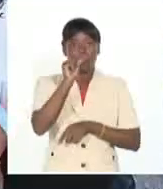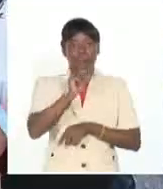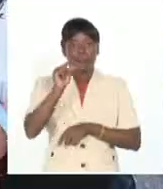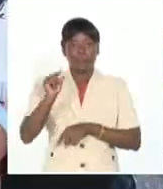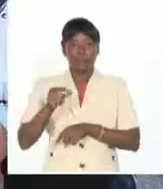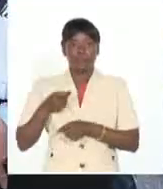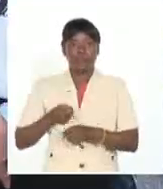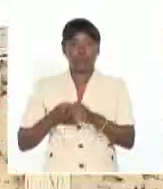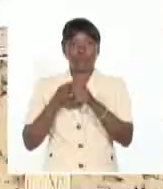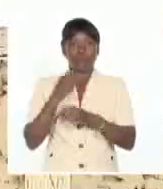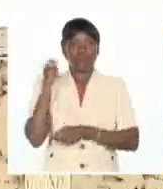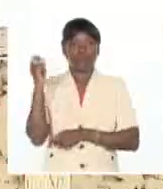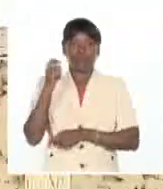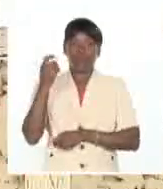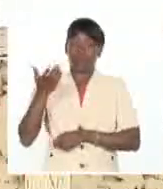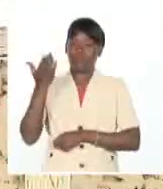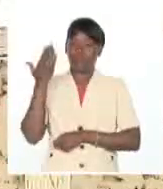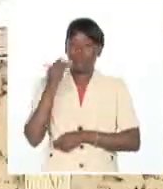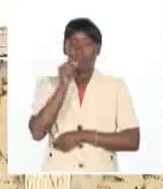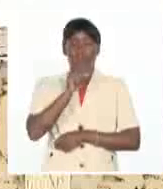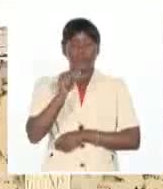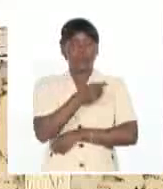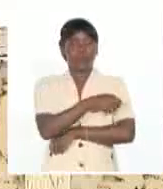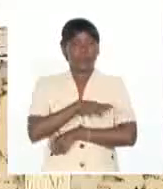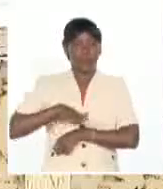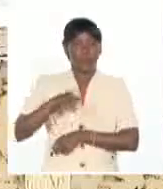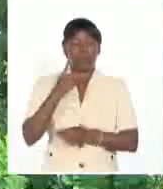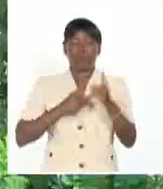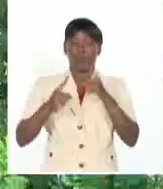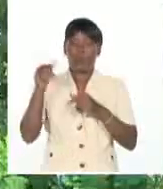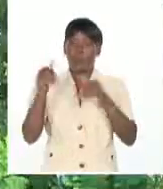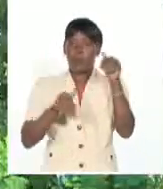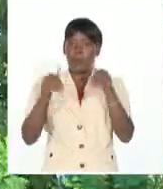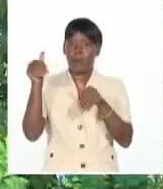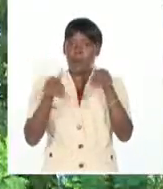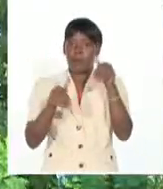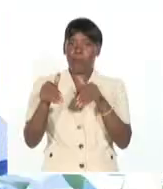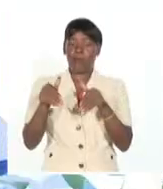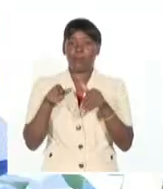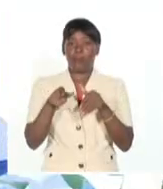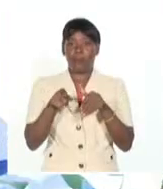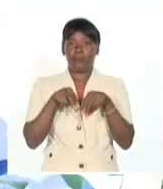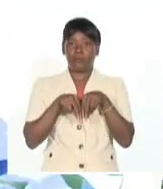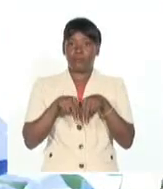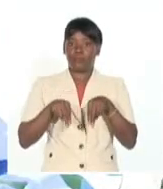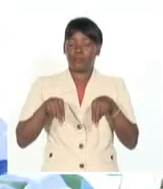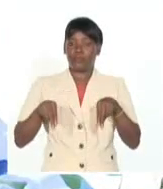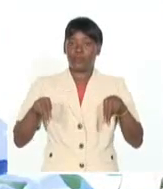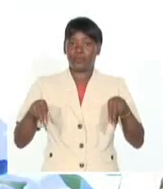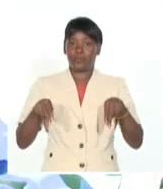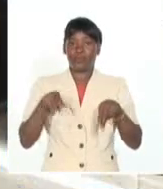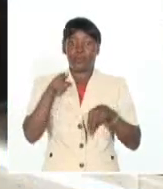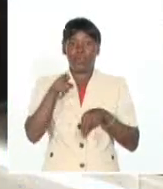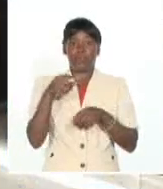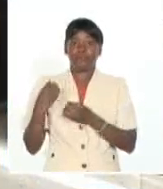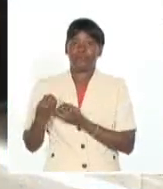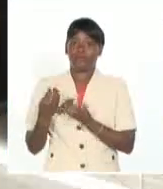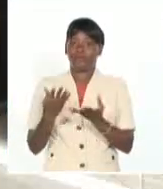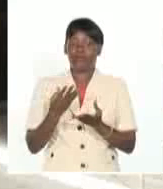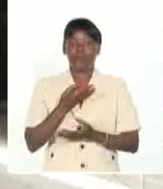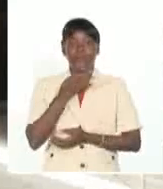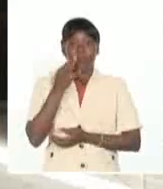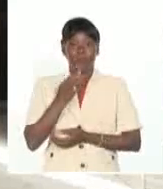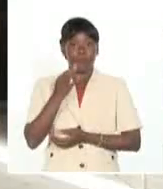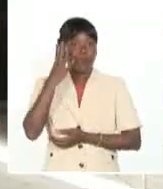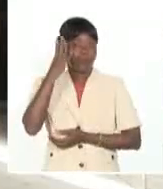del pueblo santiaguero. Hasta el altar sagrado llegaron ofrendas florales a título del general de ejército Raúl Castro Ruz, del